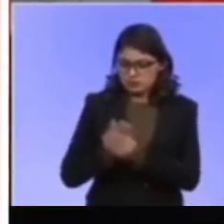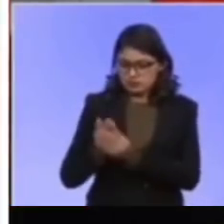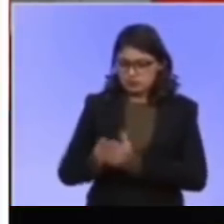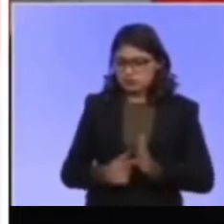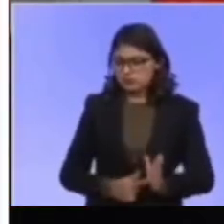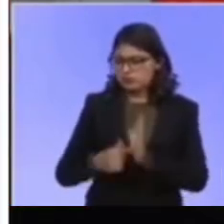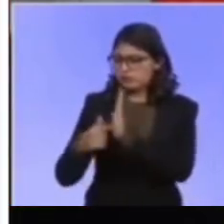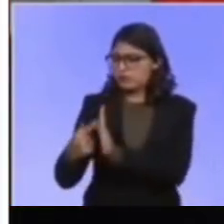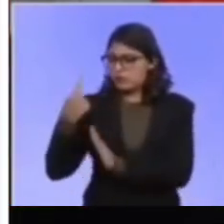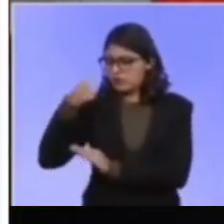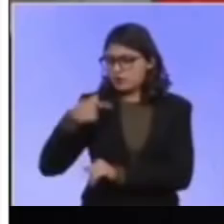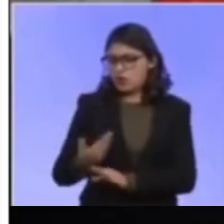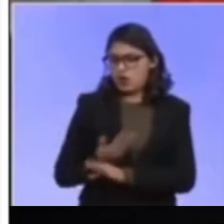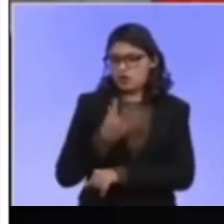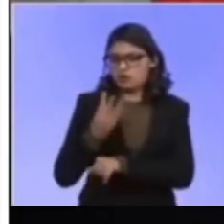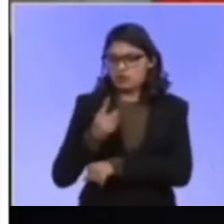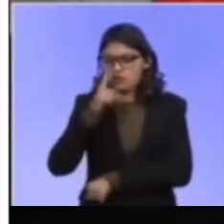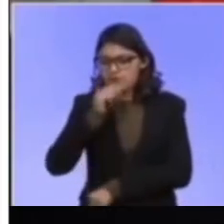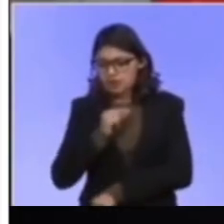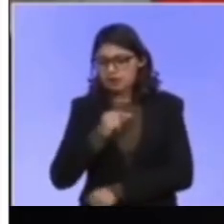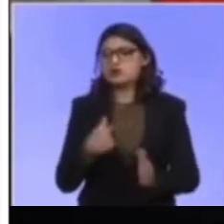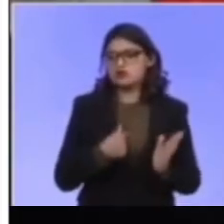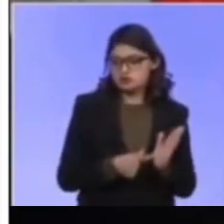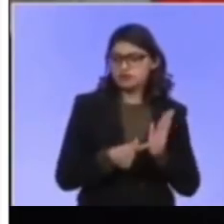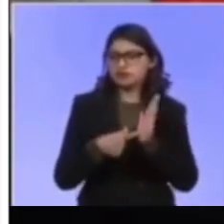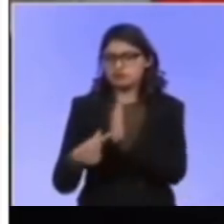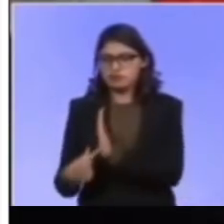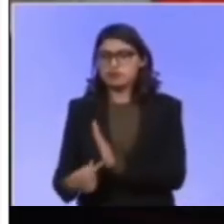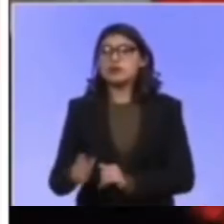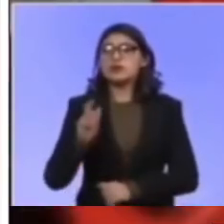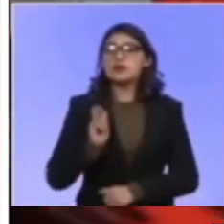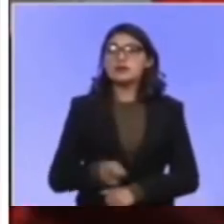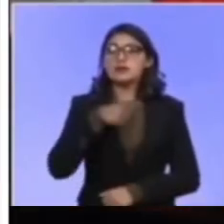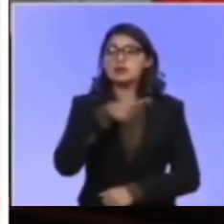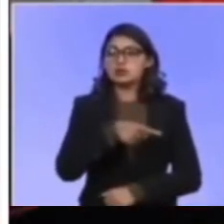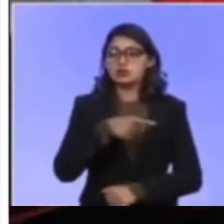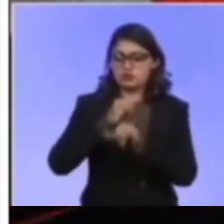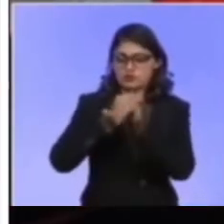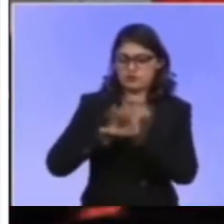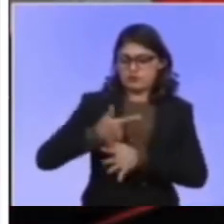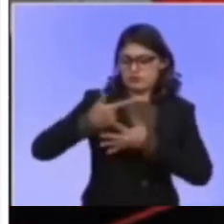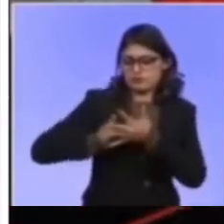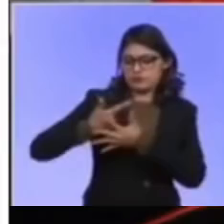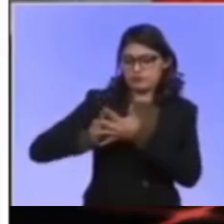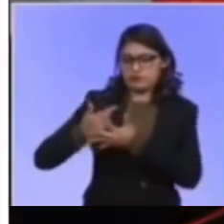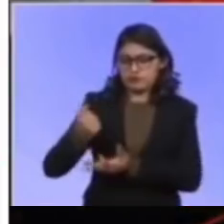para subsanar las irregularidades detectadas esto es de presentar el info